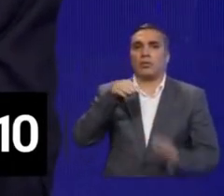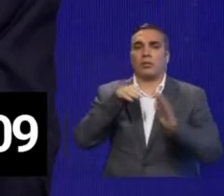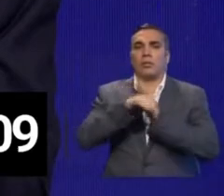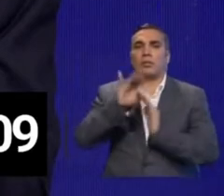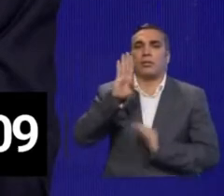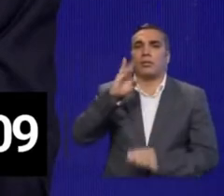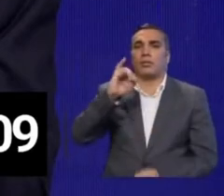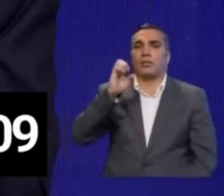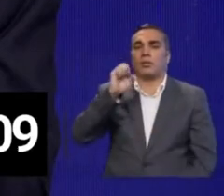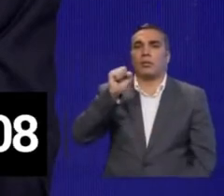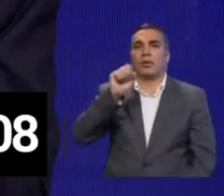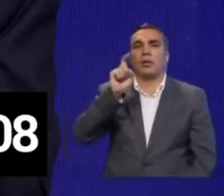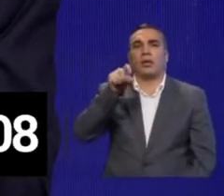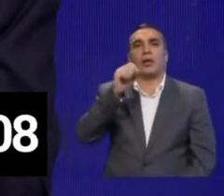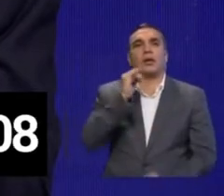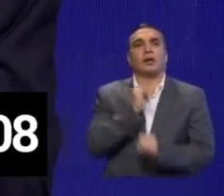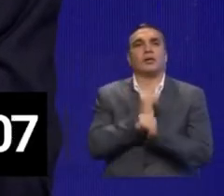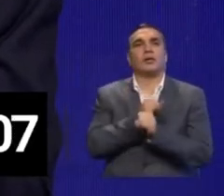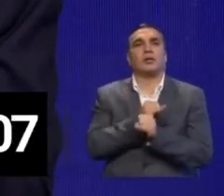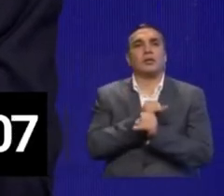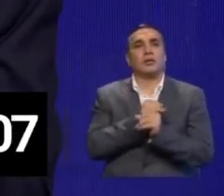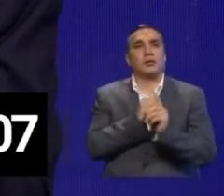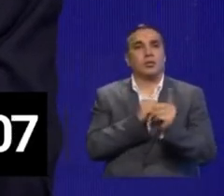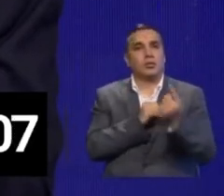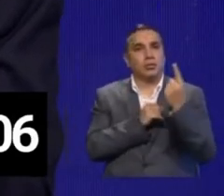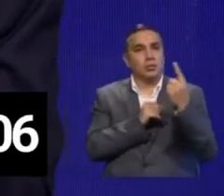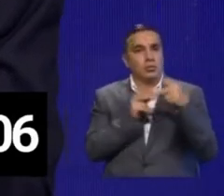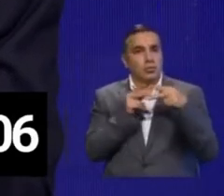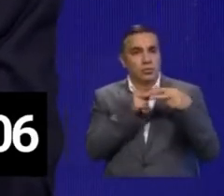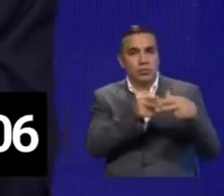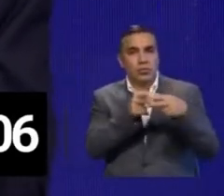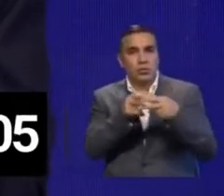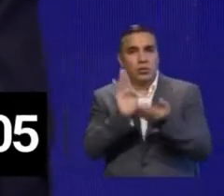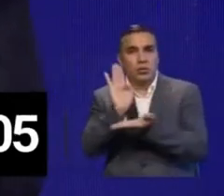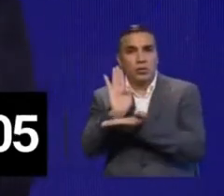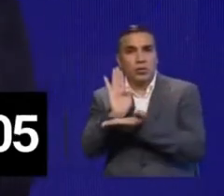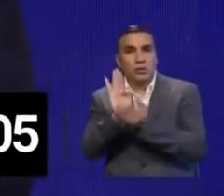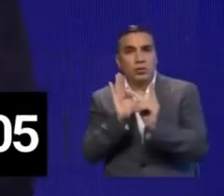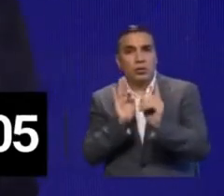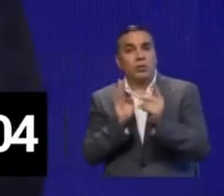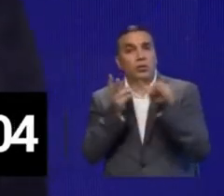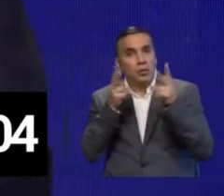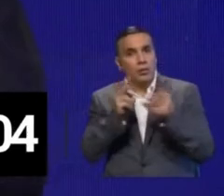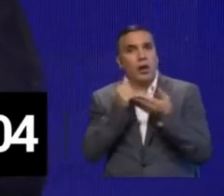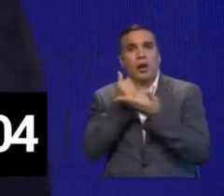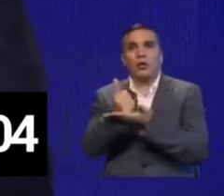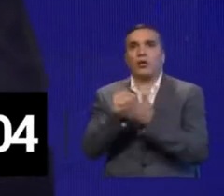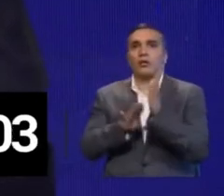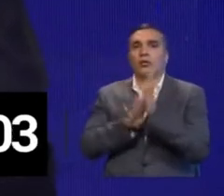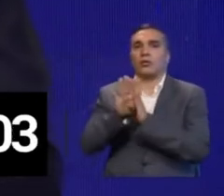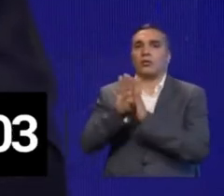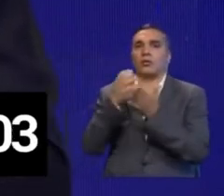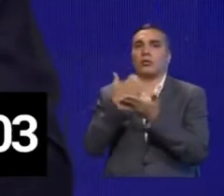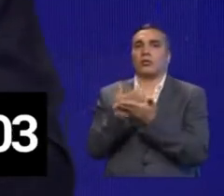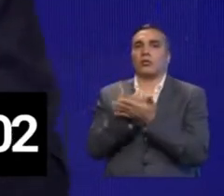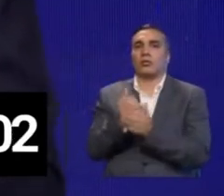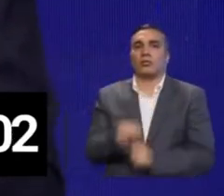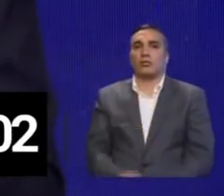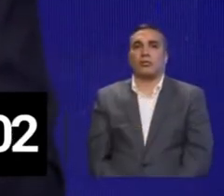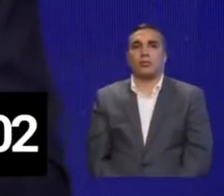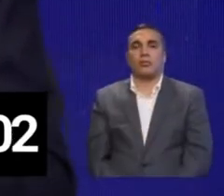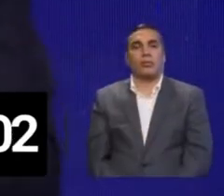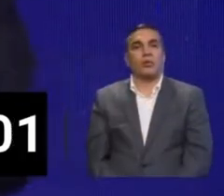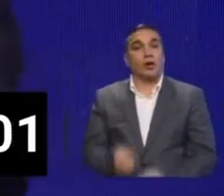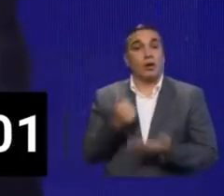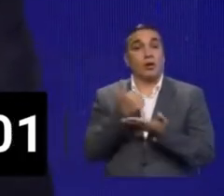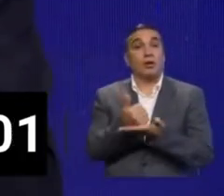el Banco del IES, debería ser una institución no solo que preste al afiliado, sino que contribuya al desarrollo económico, que